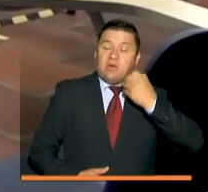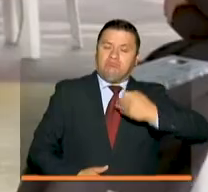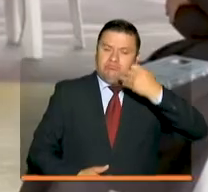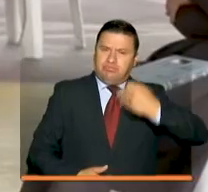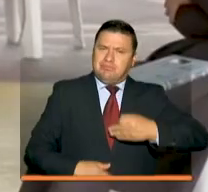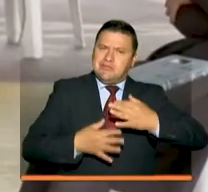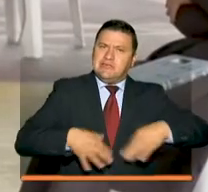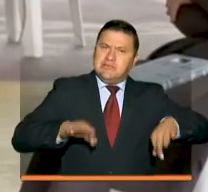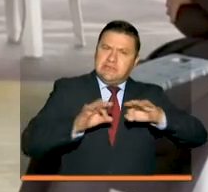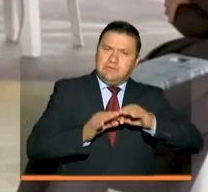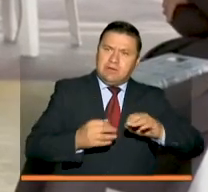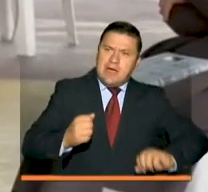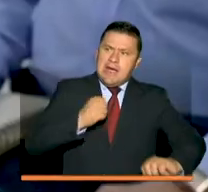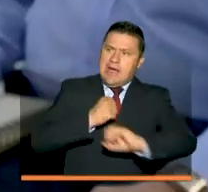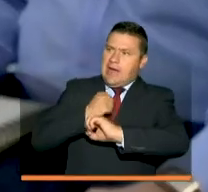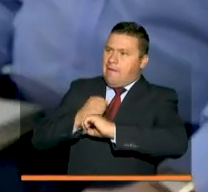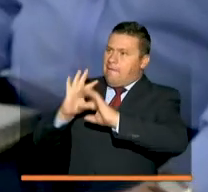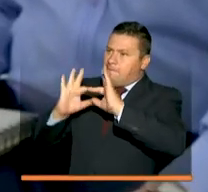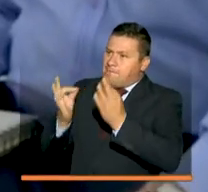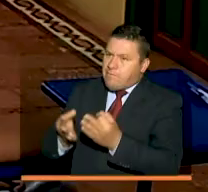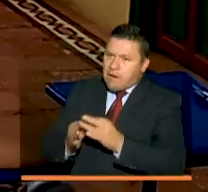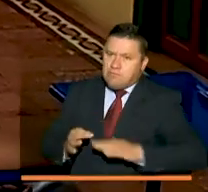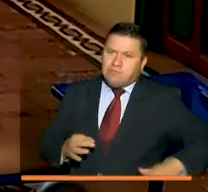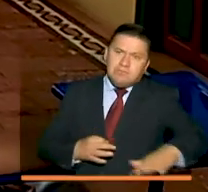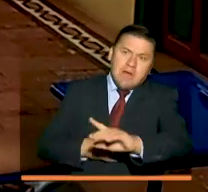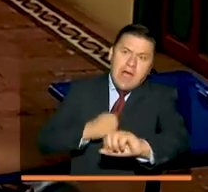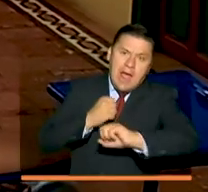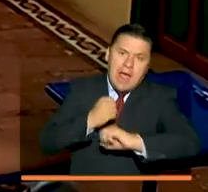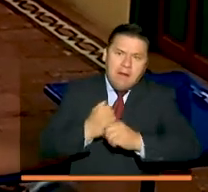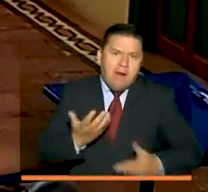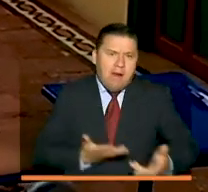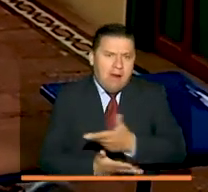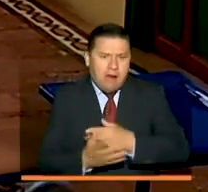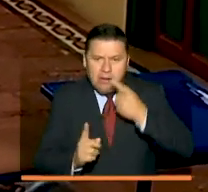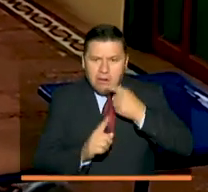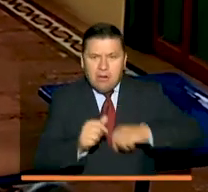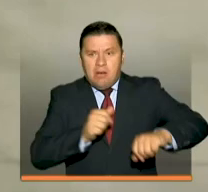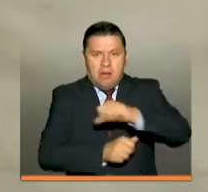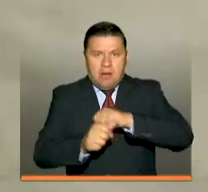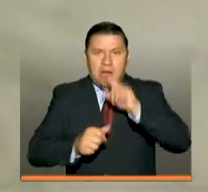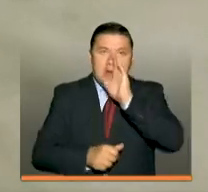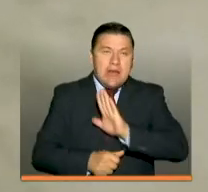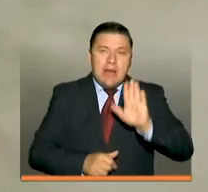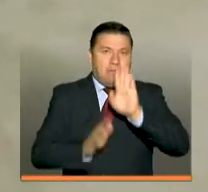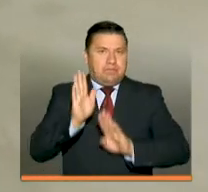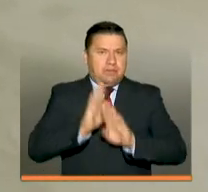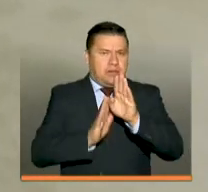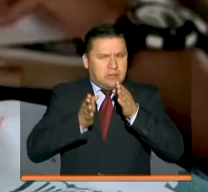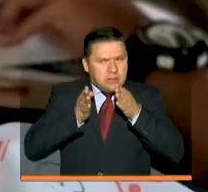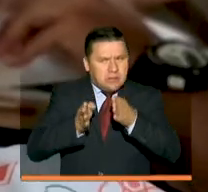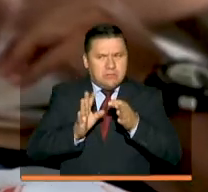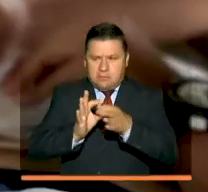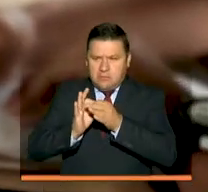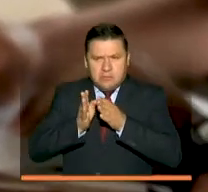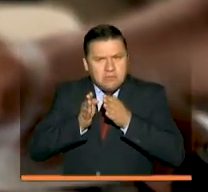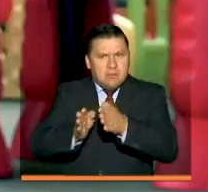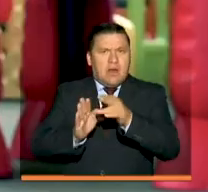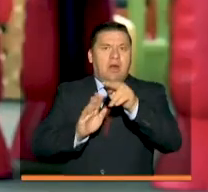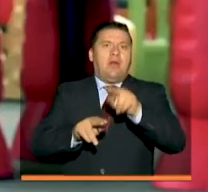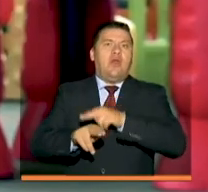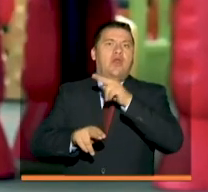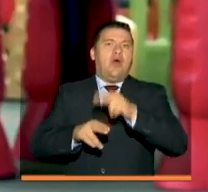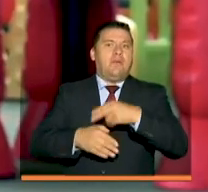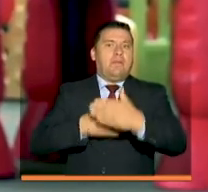sido muy importante contar con el apoyo de las familias y los territorios en este proceso de reactivación nacional que nos permitirá caminar juntos hacia la nueva